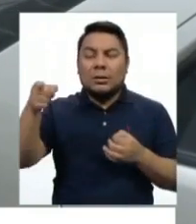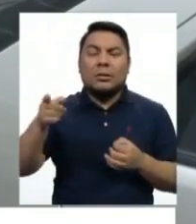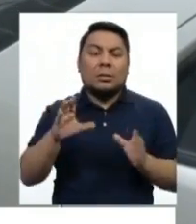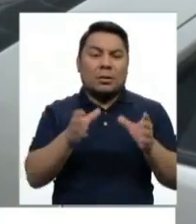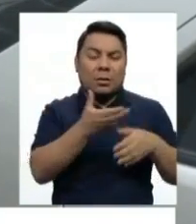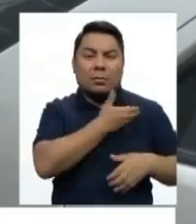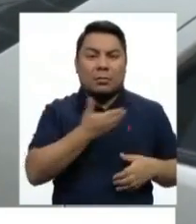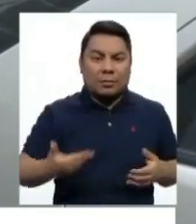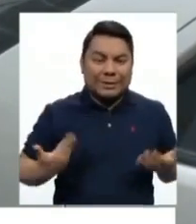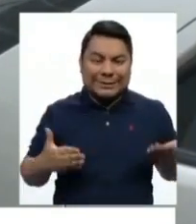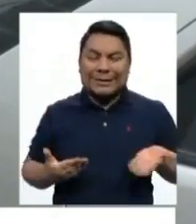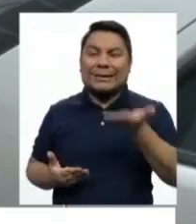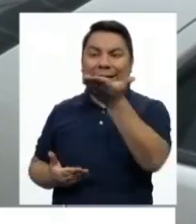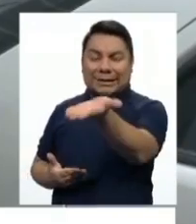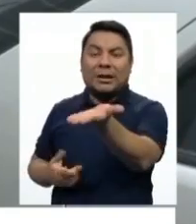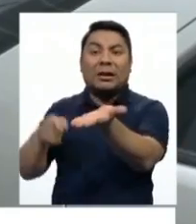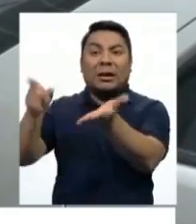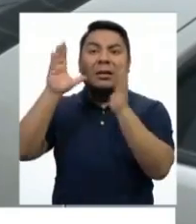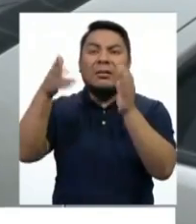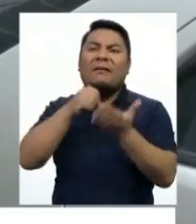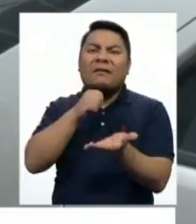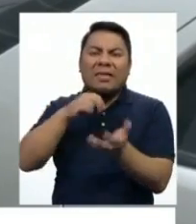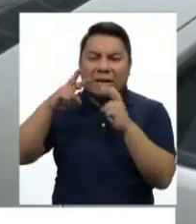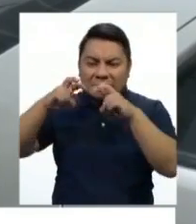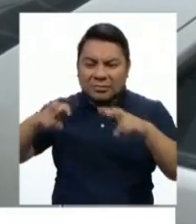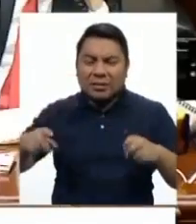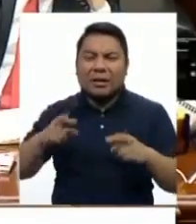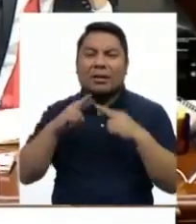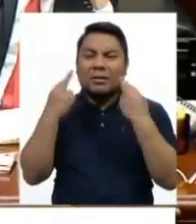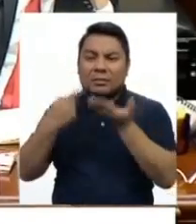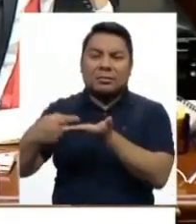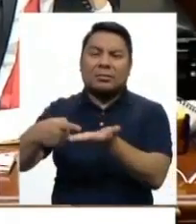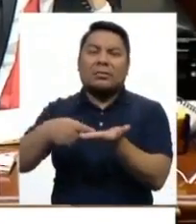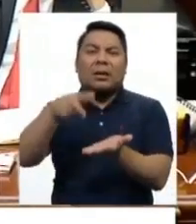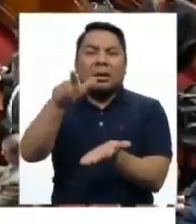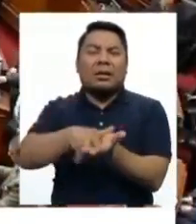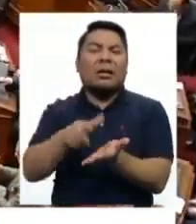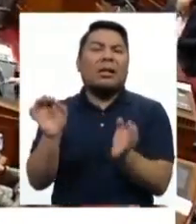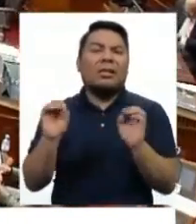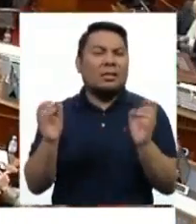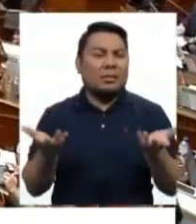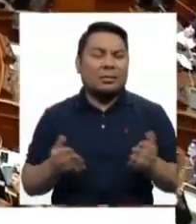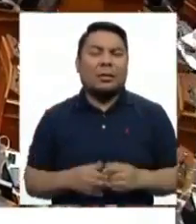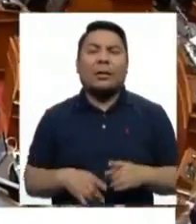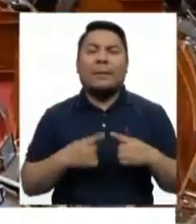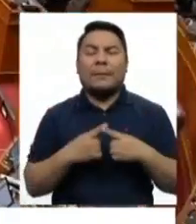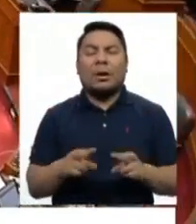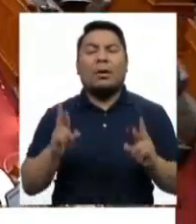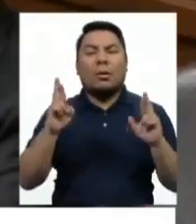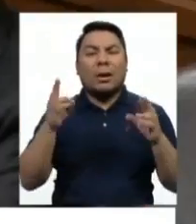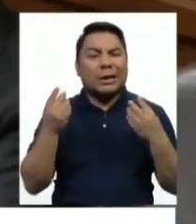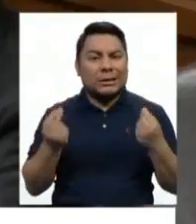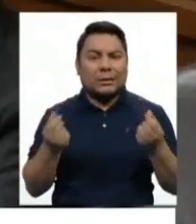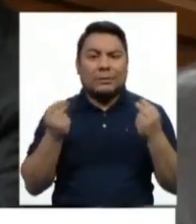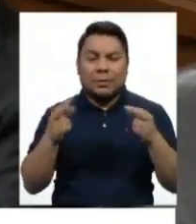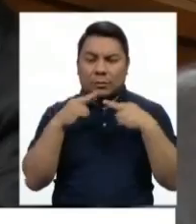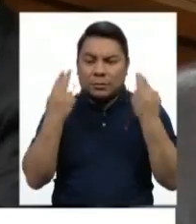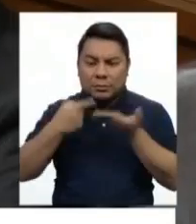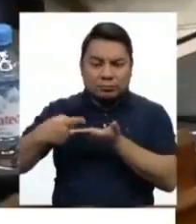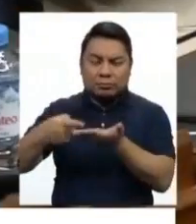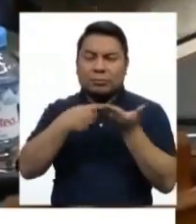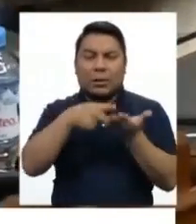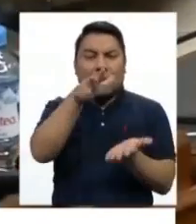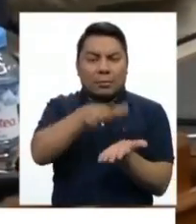Ejecutivo ha sido aprobada por el Pleno, o sea, no se ha logrado convertir en ley. Sin embargo, confía en que pronto puedan debatirse y aprobarse